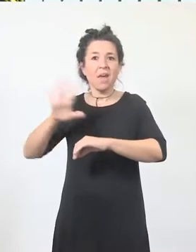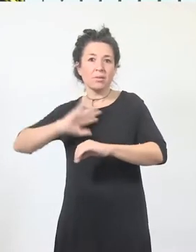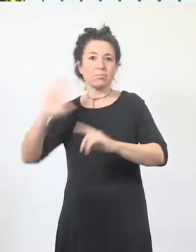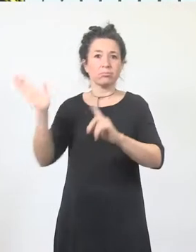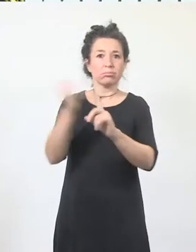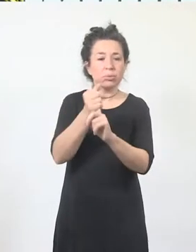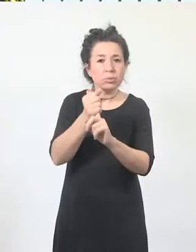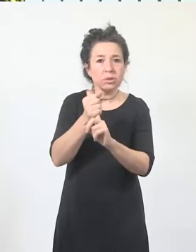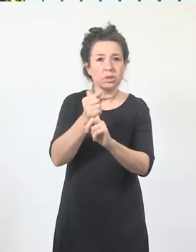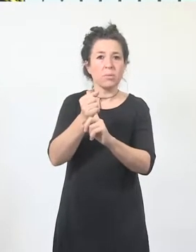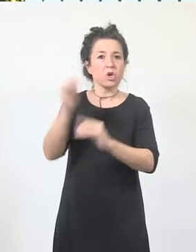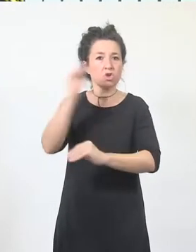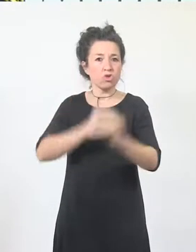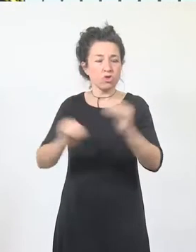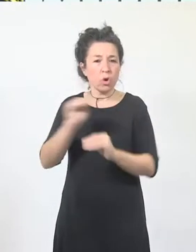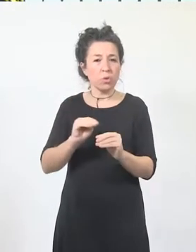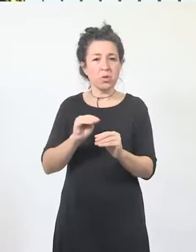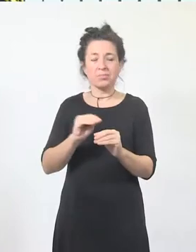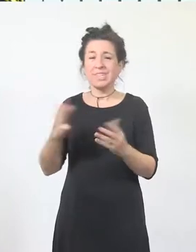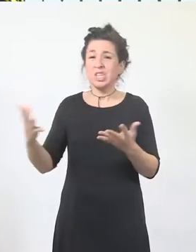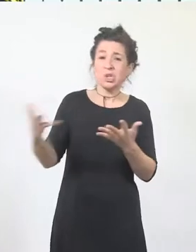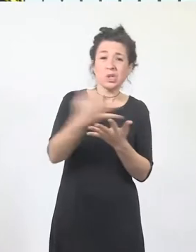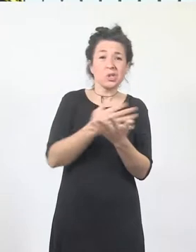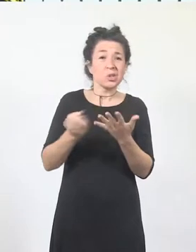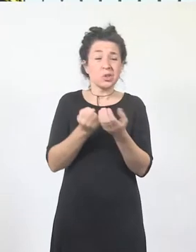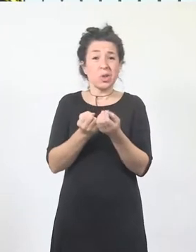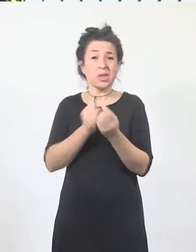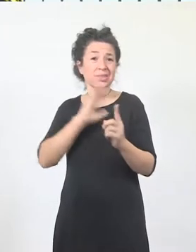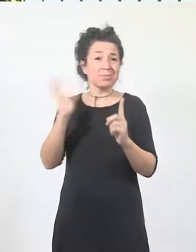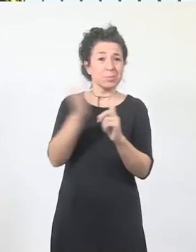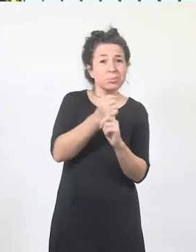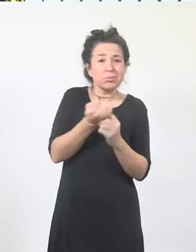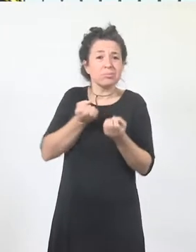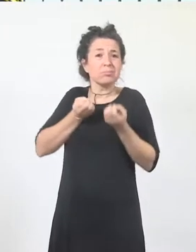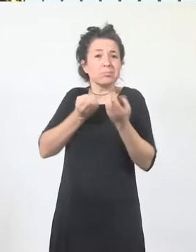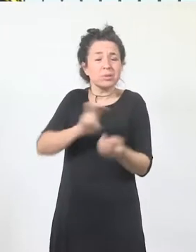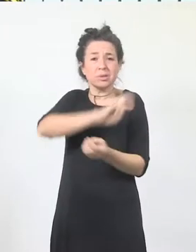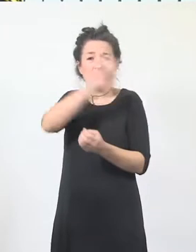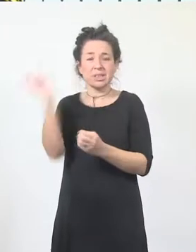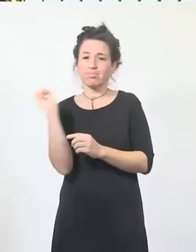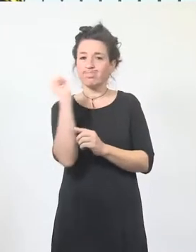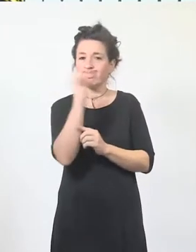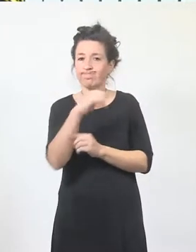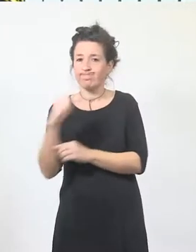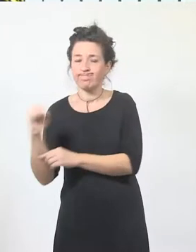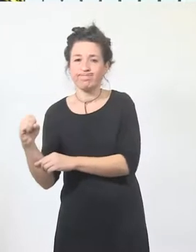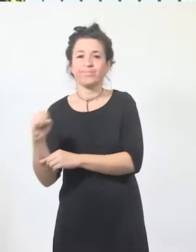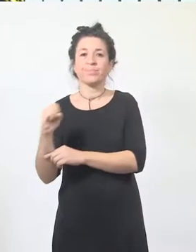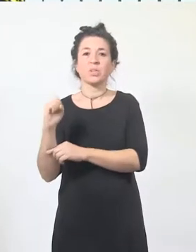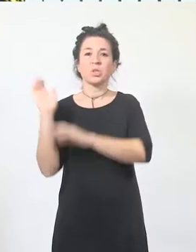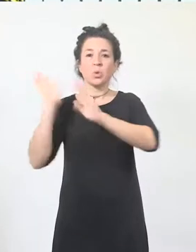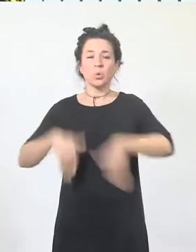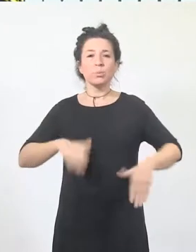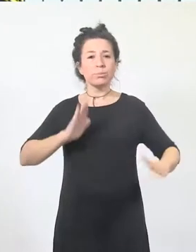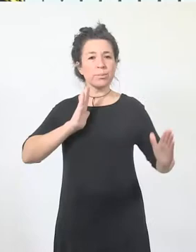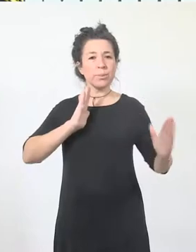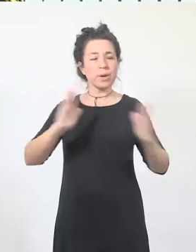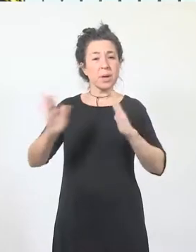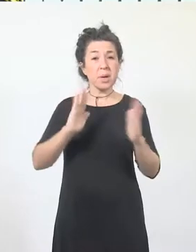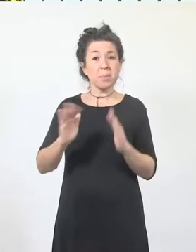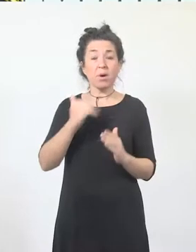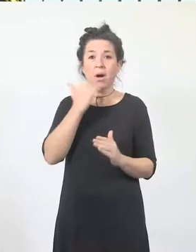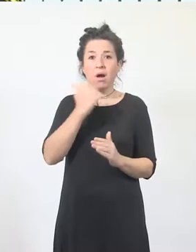resolución. Han sido ignoradas todas esas resoluciones y en estos últimos años